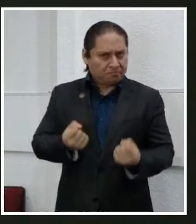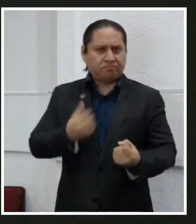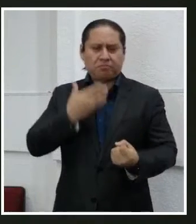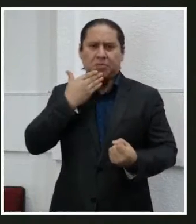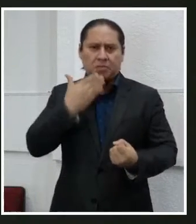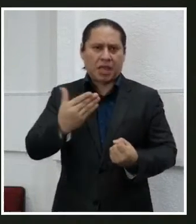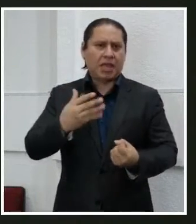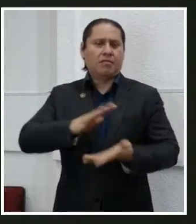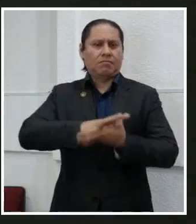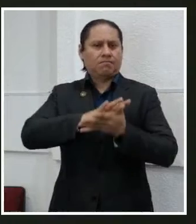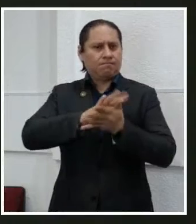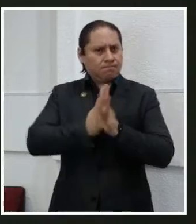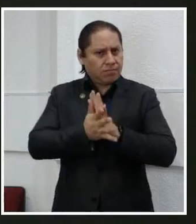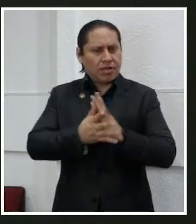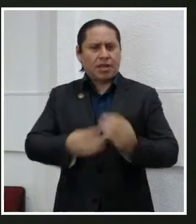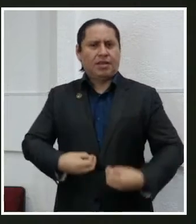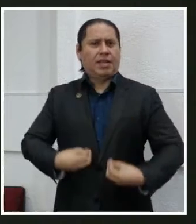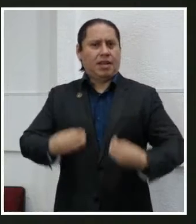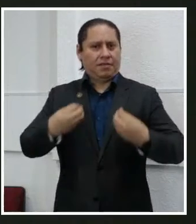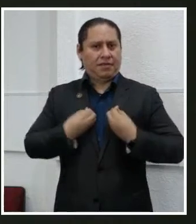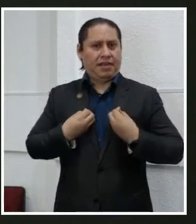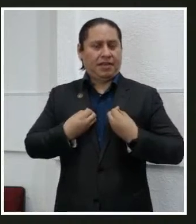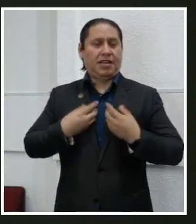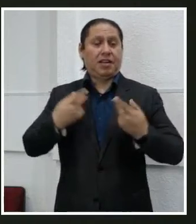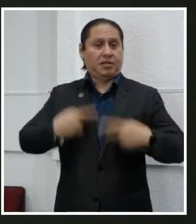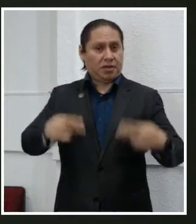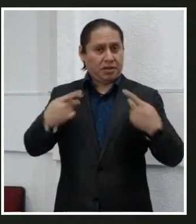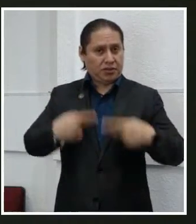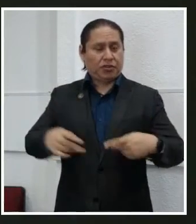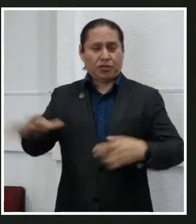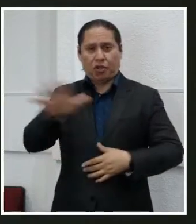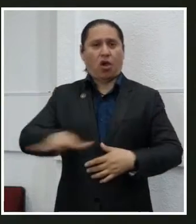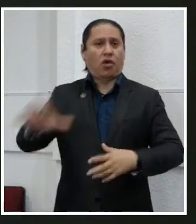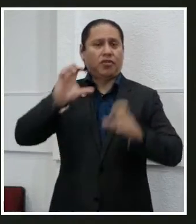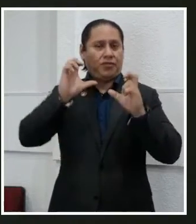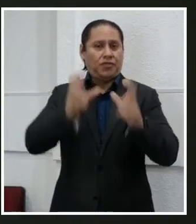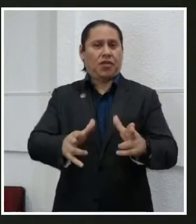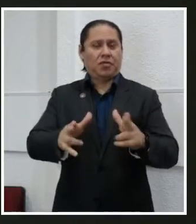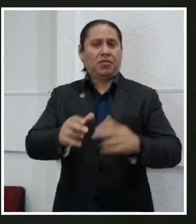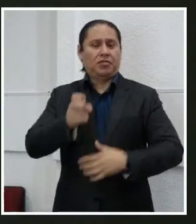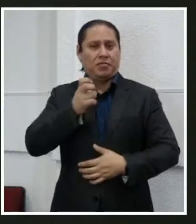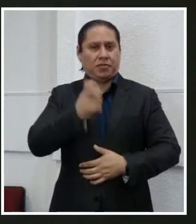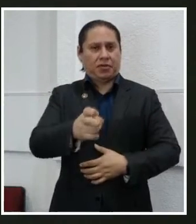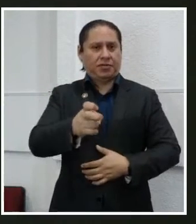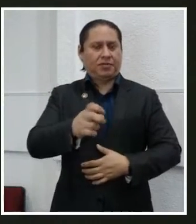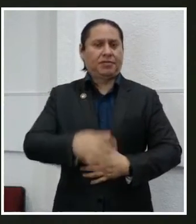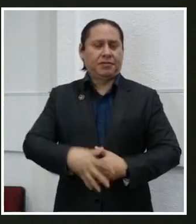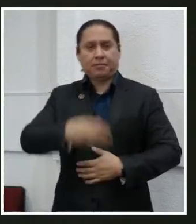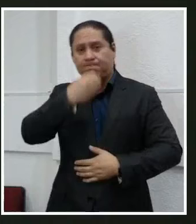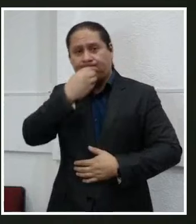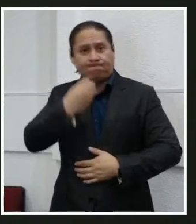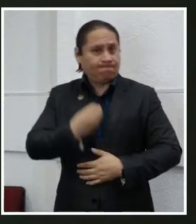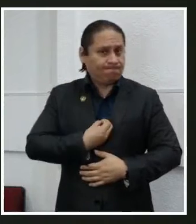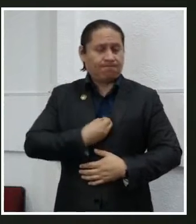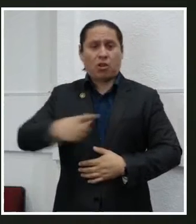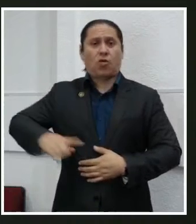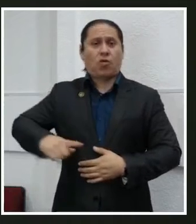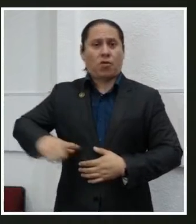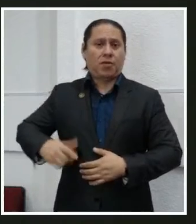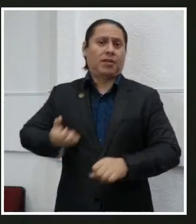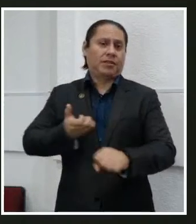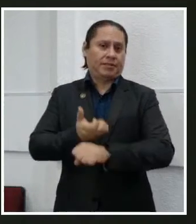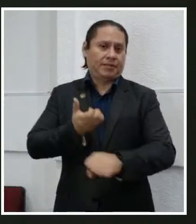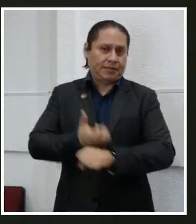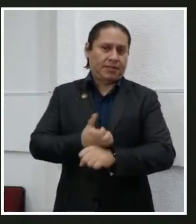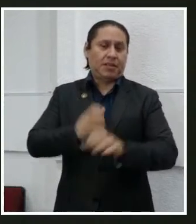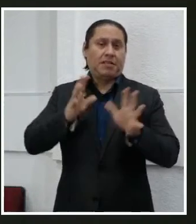de la transformación de la vida pública de las y los chiapanecos. Por ello, aunque desde el gobierno del Estado se